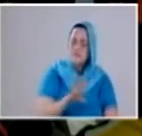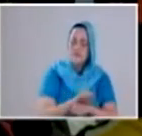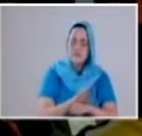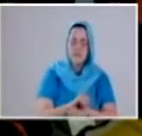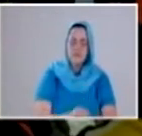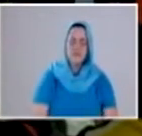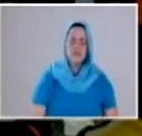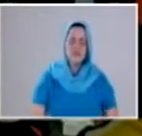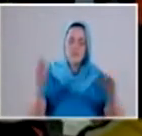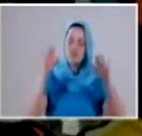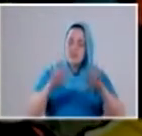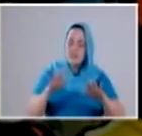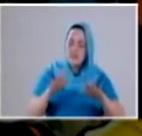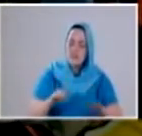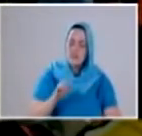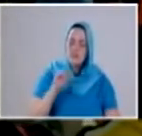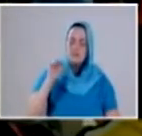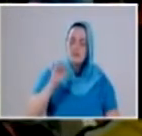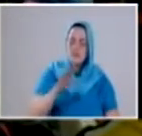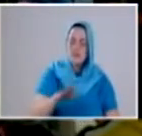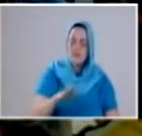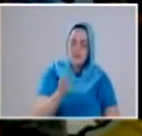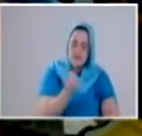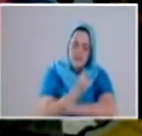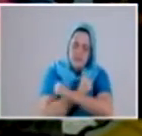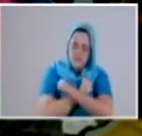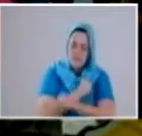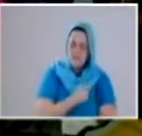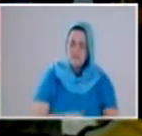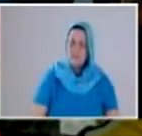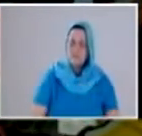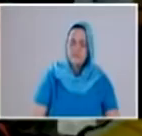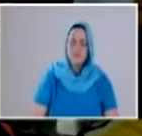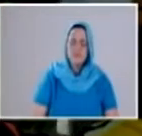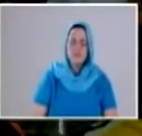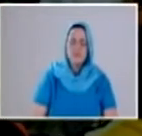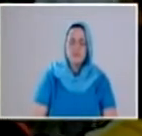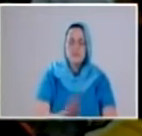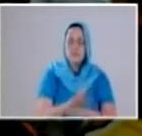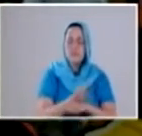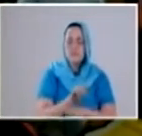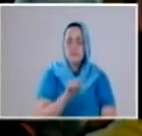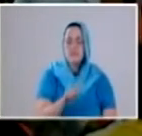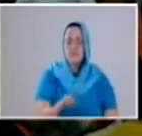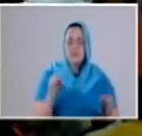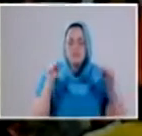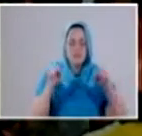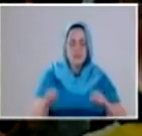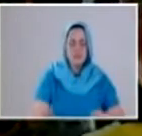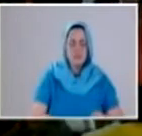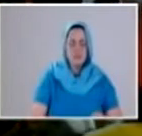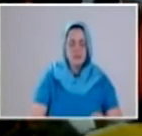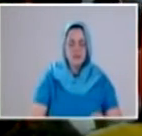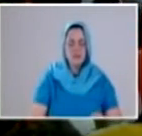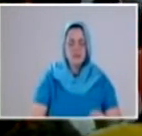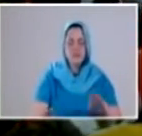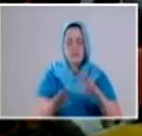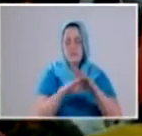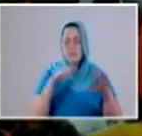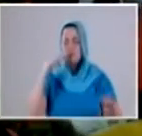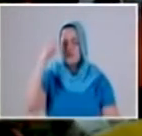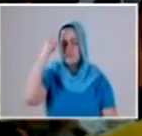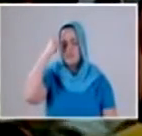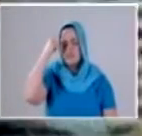su amor ni su fe. Permite que ellos puedan salir con una fe engrandecida de tal manera que